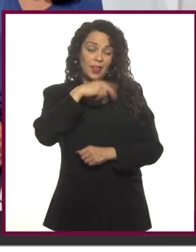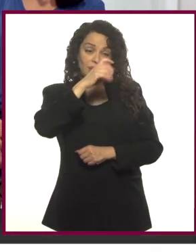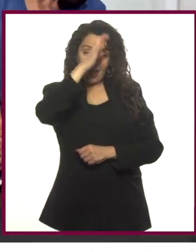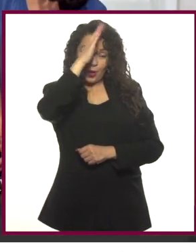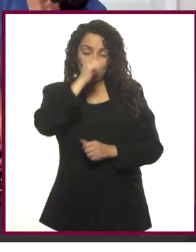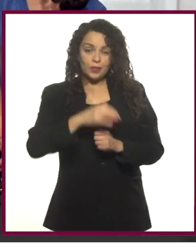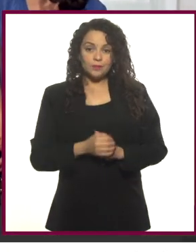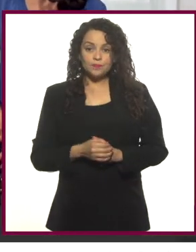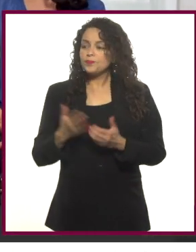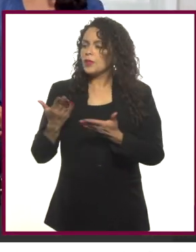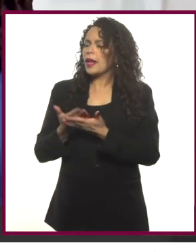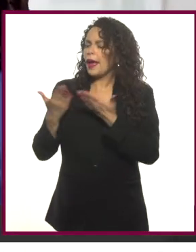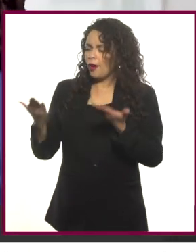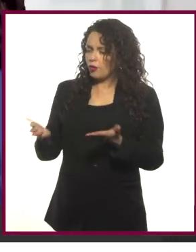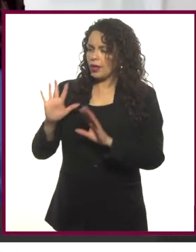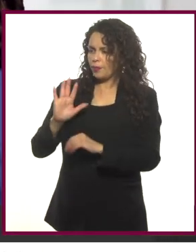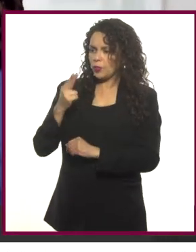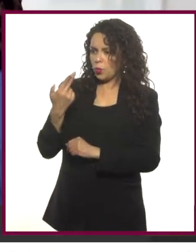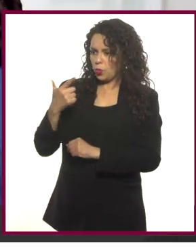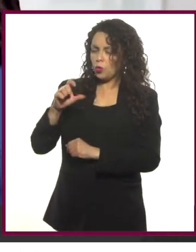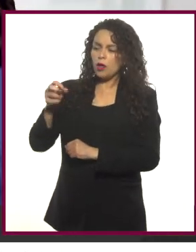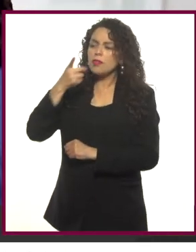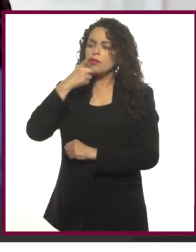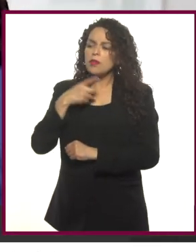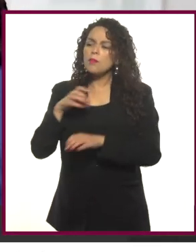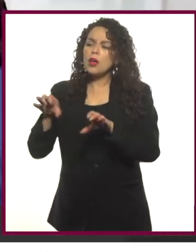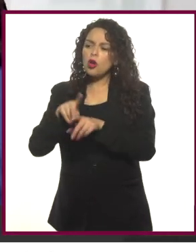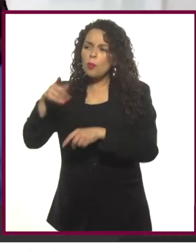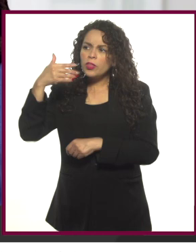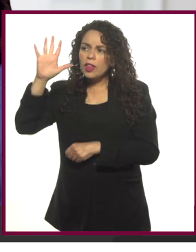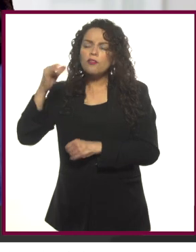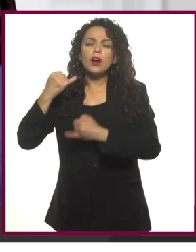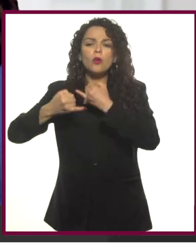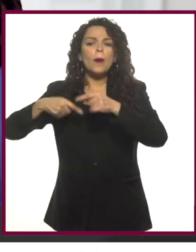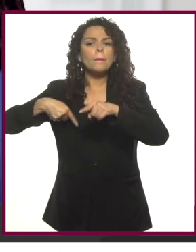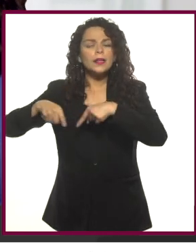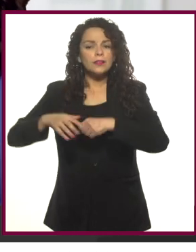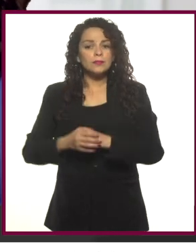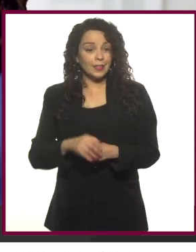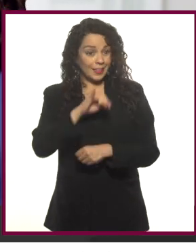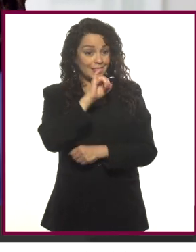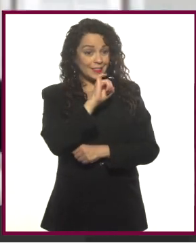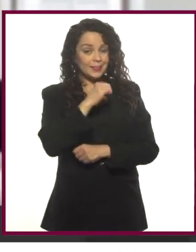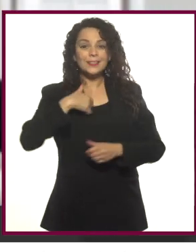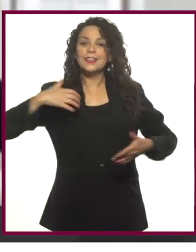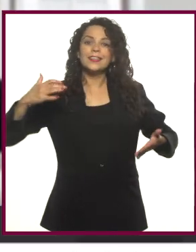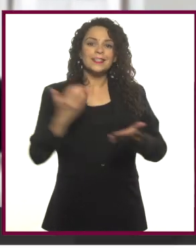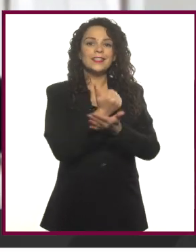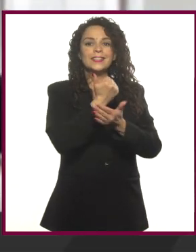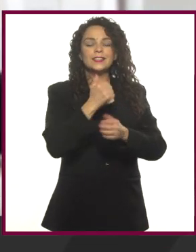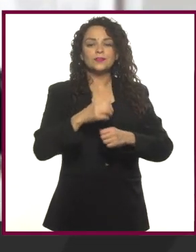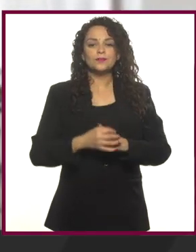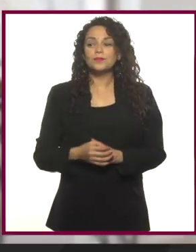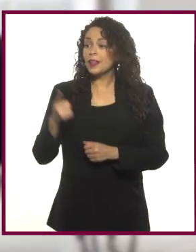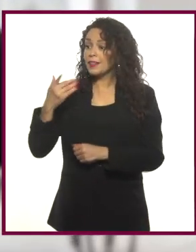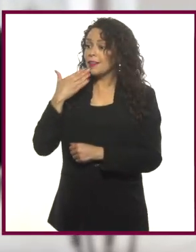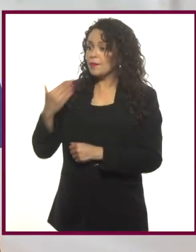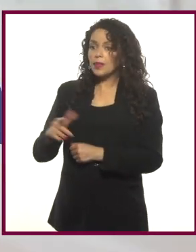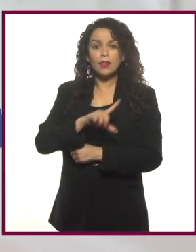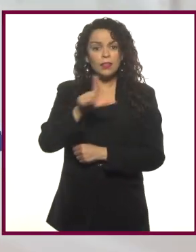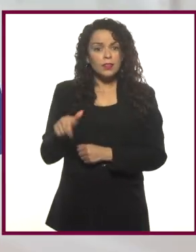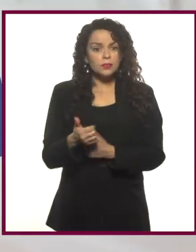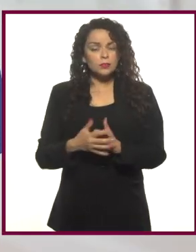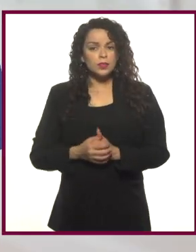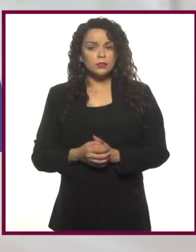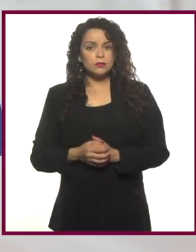de acuerdo. Y ahora sí, Hugo, ¿quieres contarme cómo te fue en el partido de fútbol? Sí, ganamos. ¡Ay,